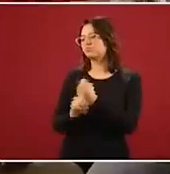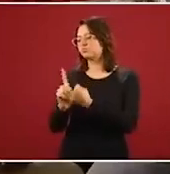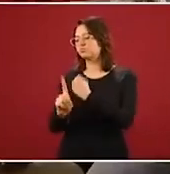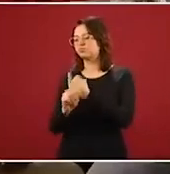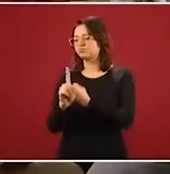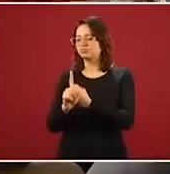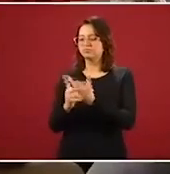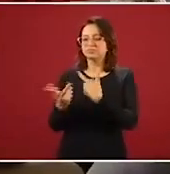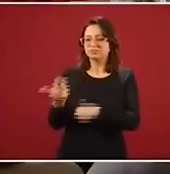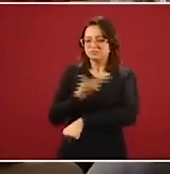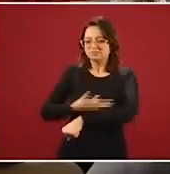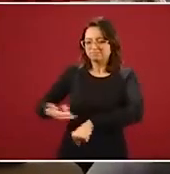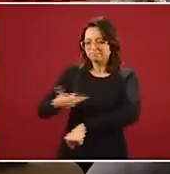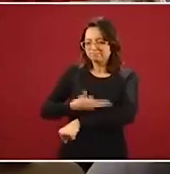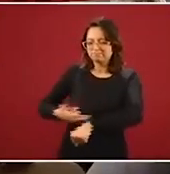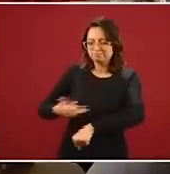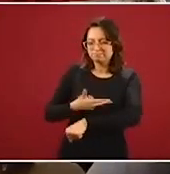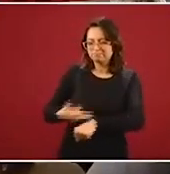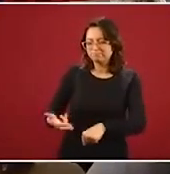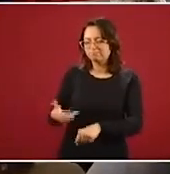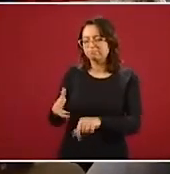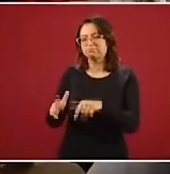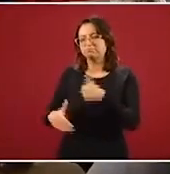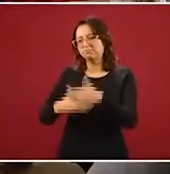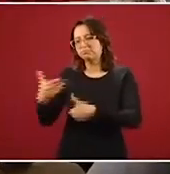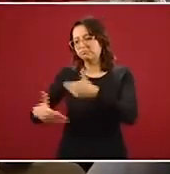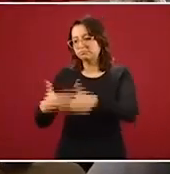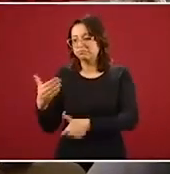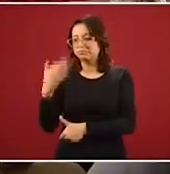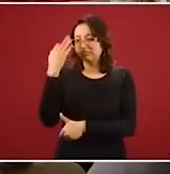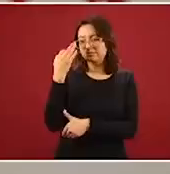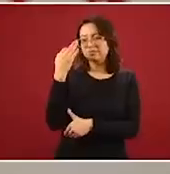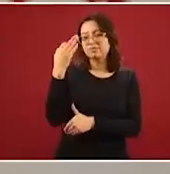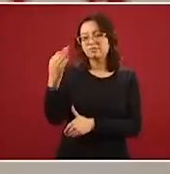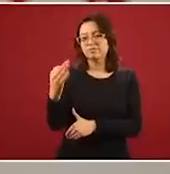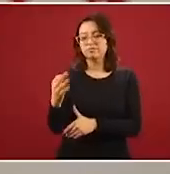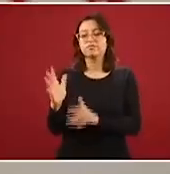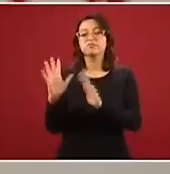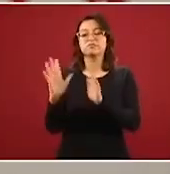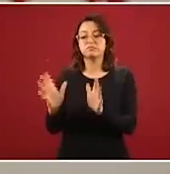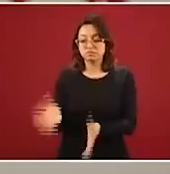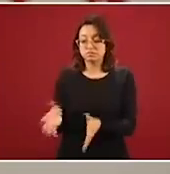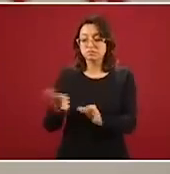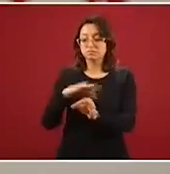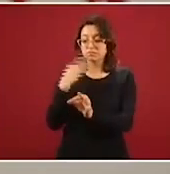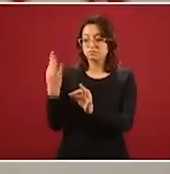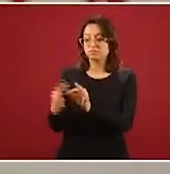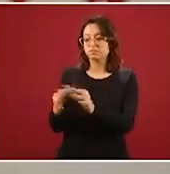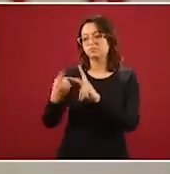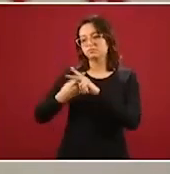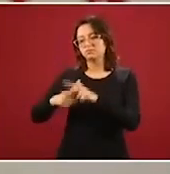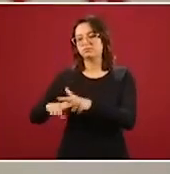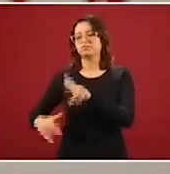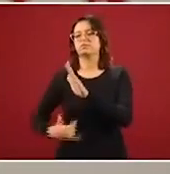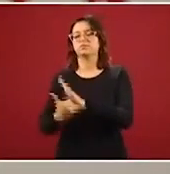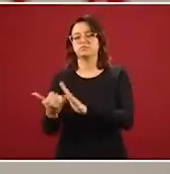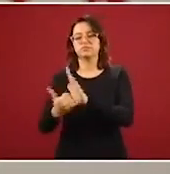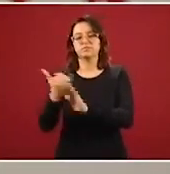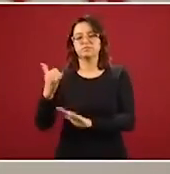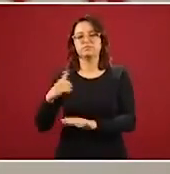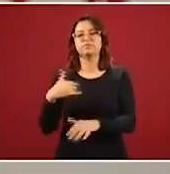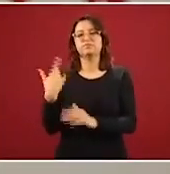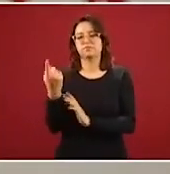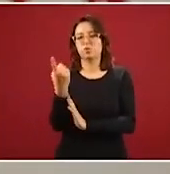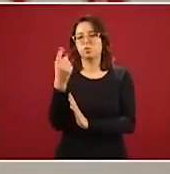el poder ya disponer de él para poder construir, pero el mes que entra ya estaremos